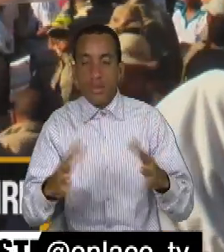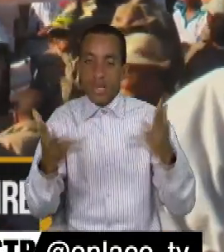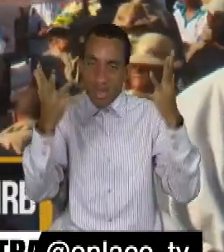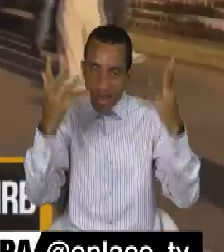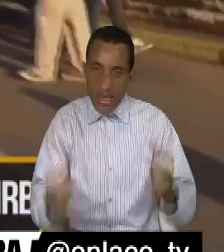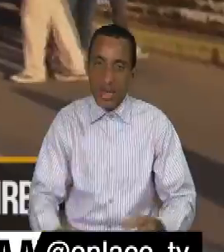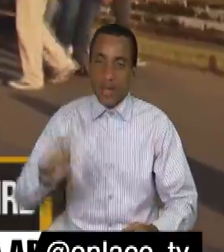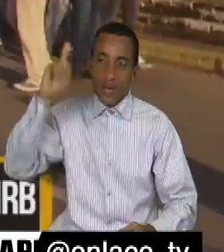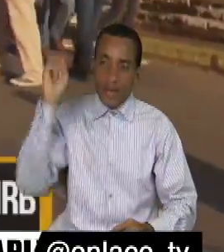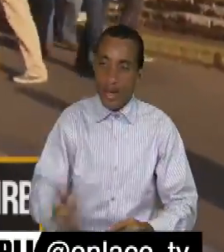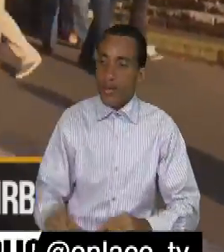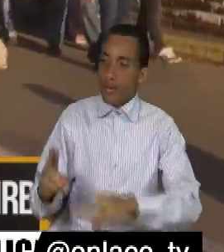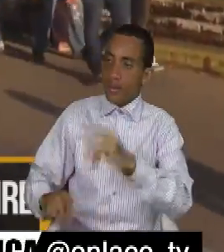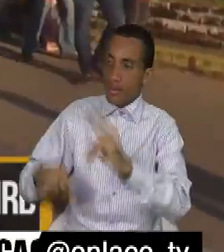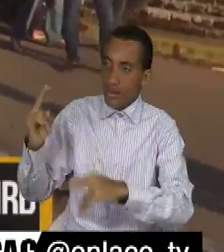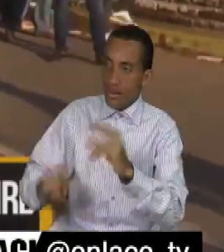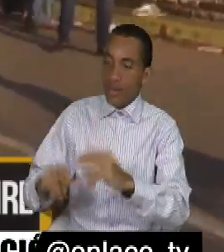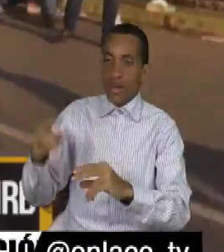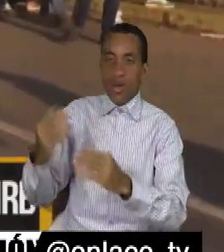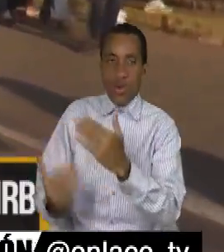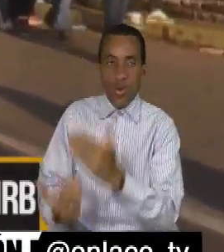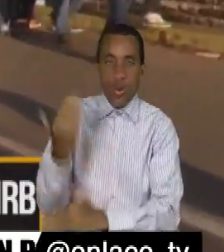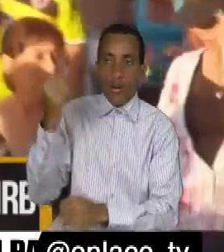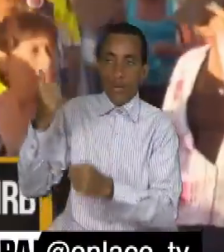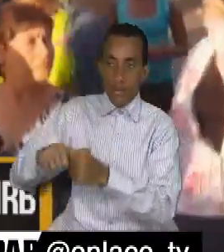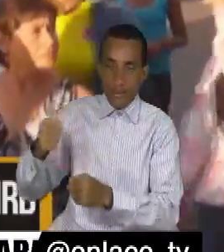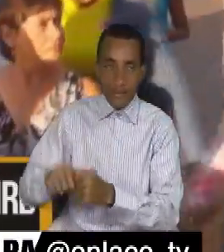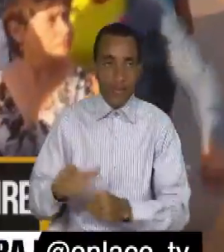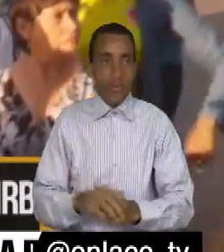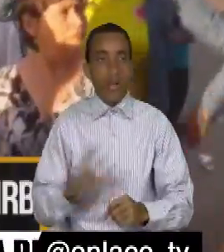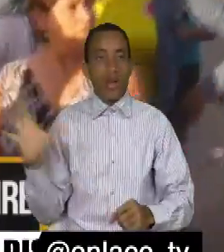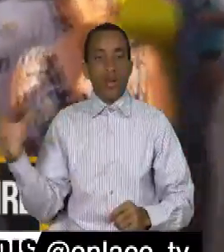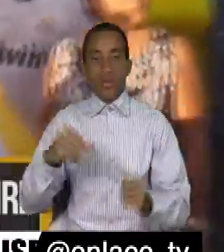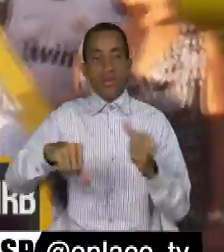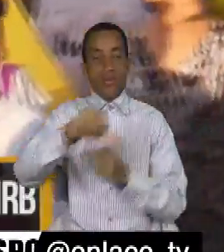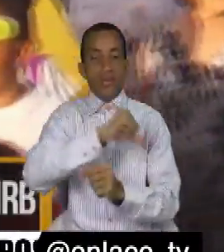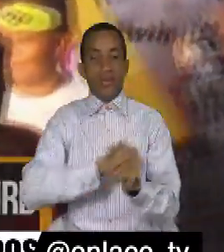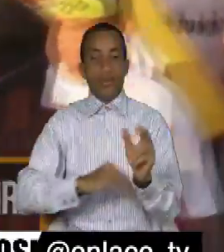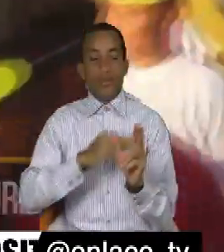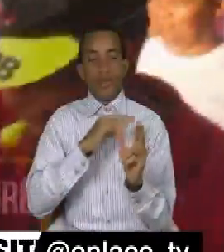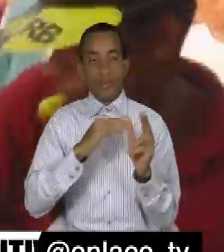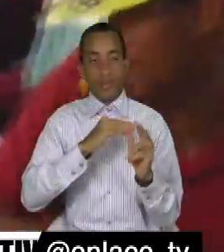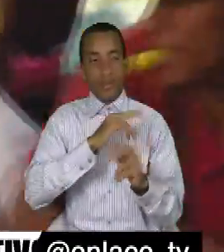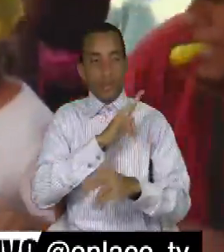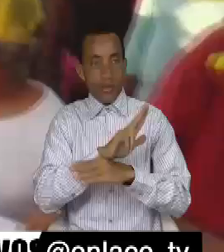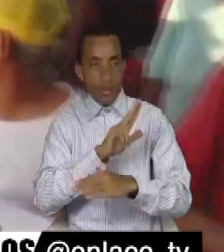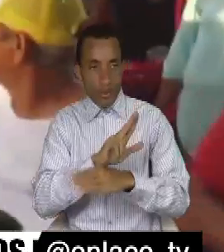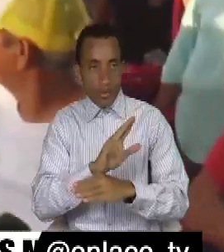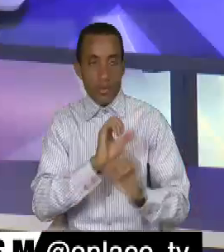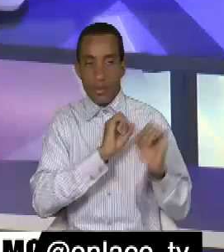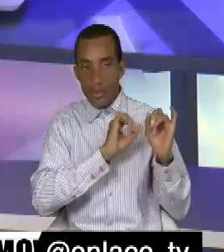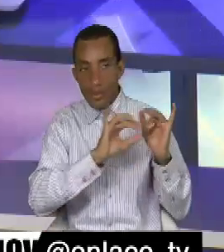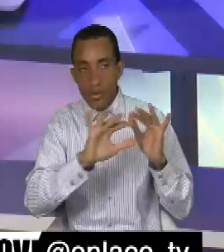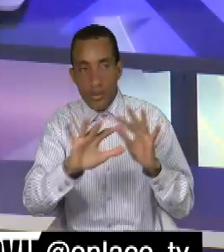modernización de nuestra refinería. Miles de personas marcharon entre el Parque Camilo Torres y la Plaza Cívica del Puerto Petrolero.